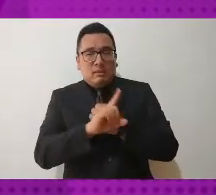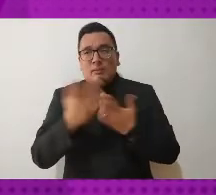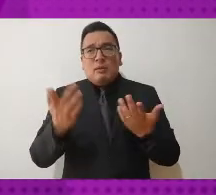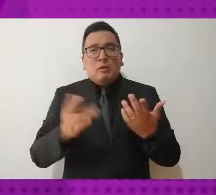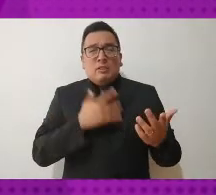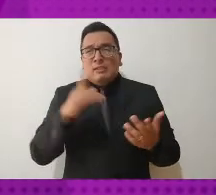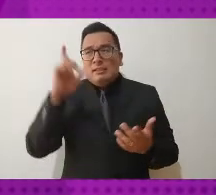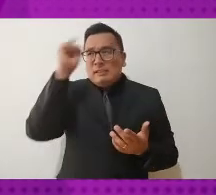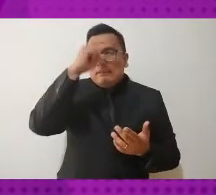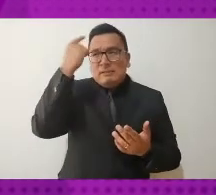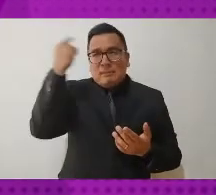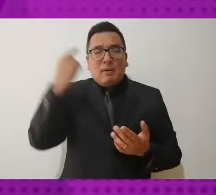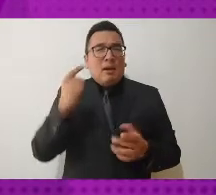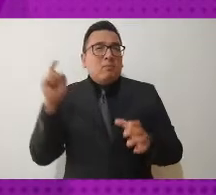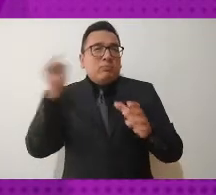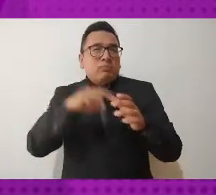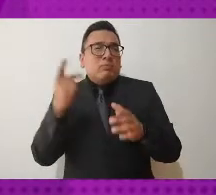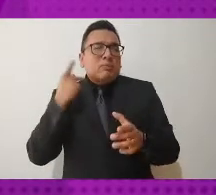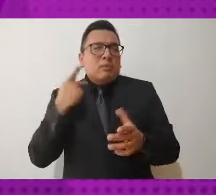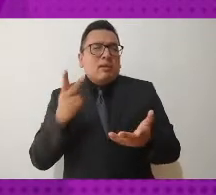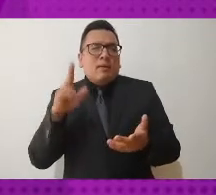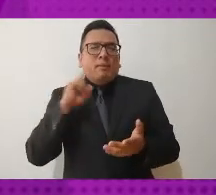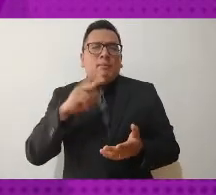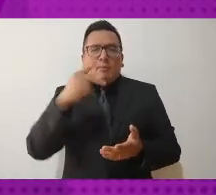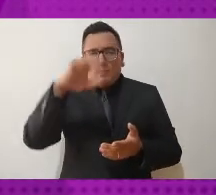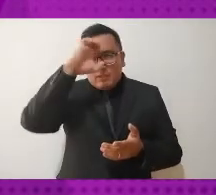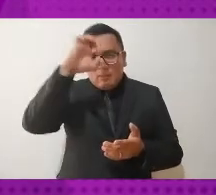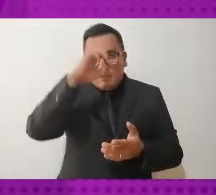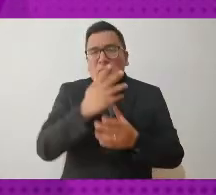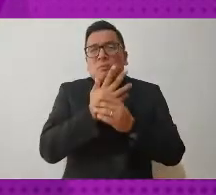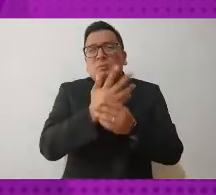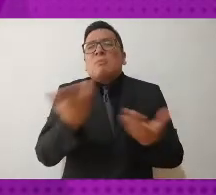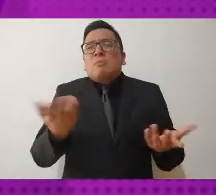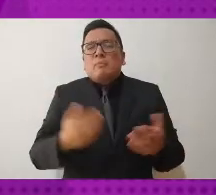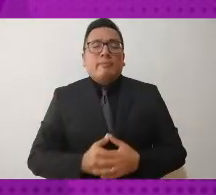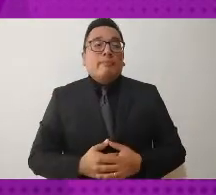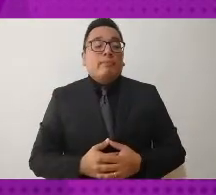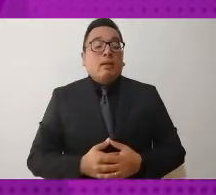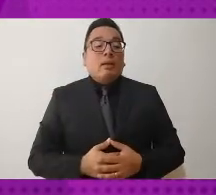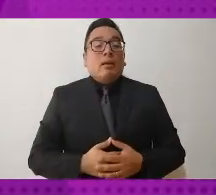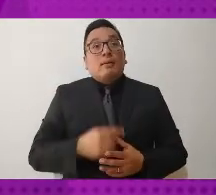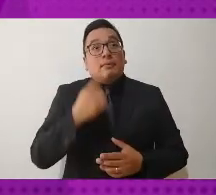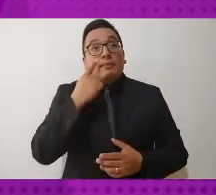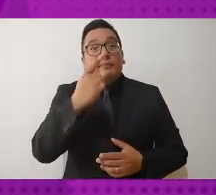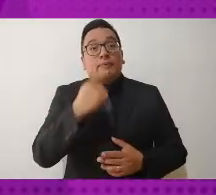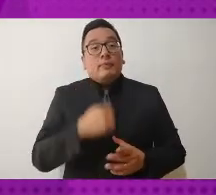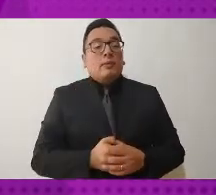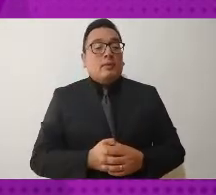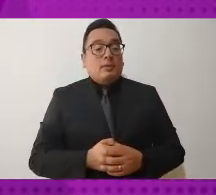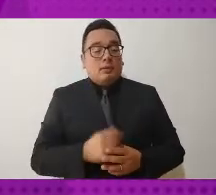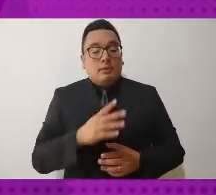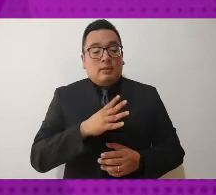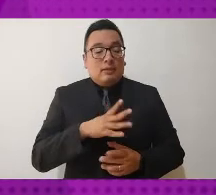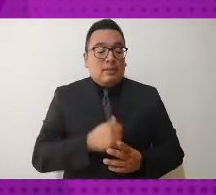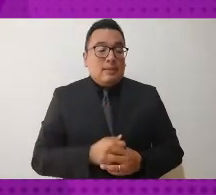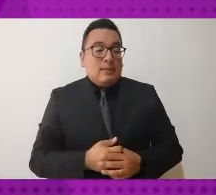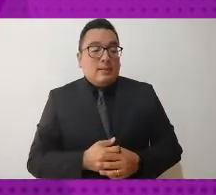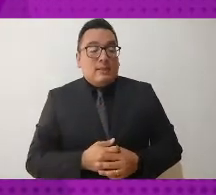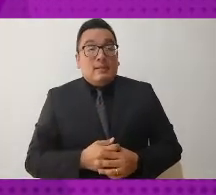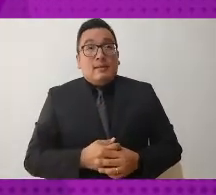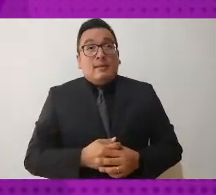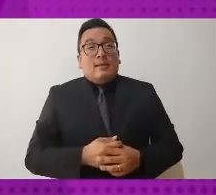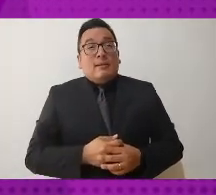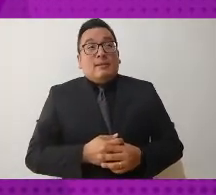participar en política desde tu experiencia Cuáles serían las principales problemáticas Pues mira sin duda alguna el adultosentismo es una